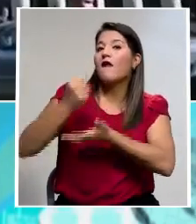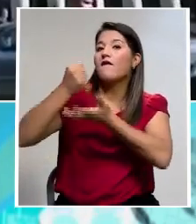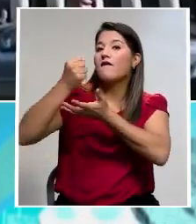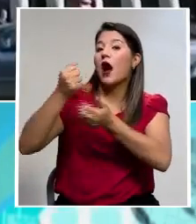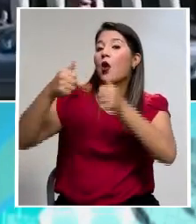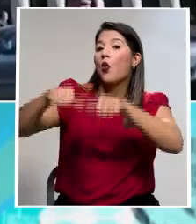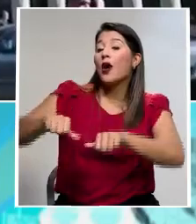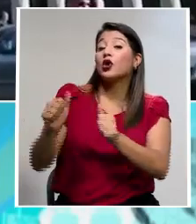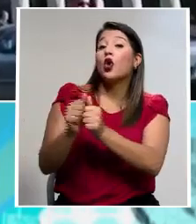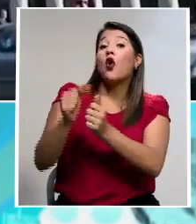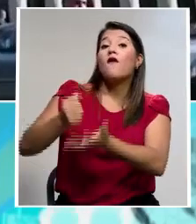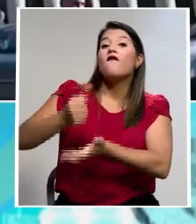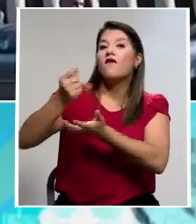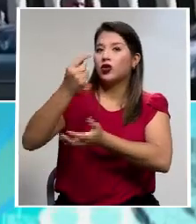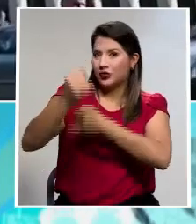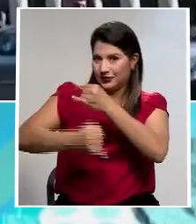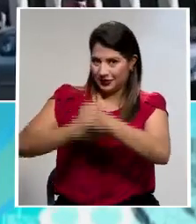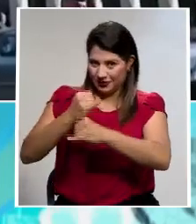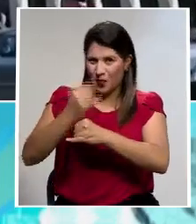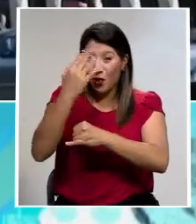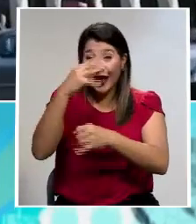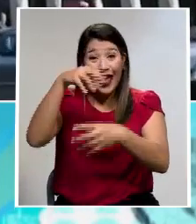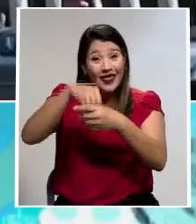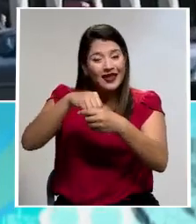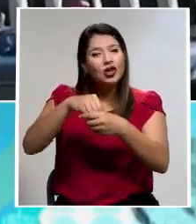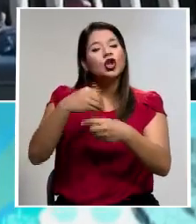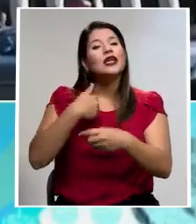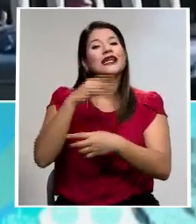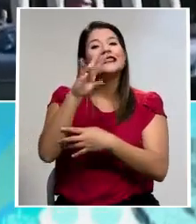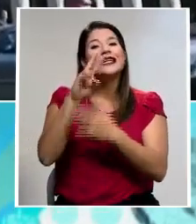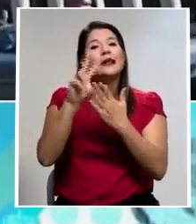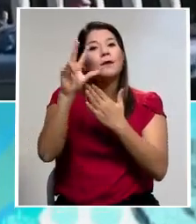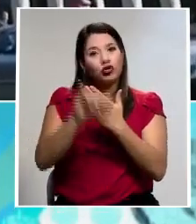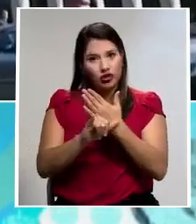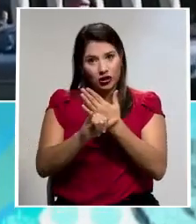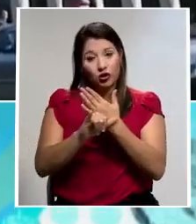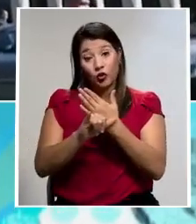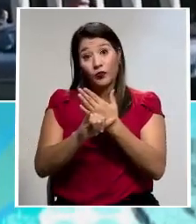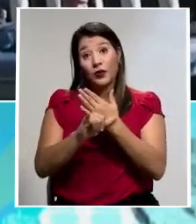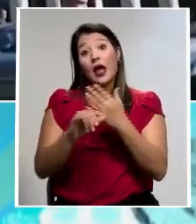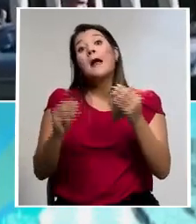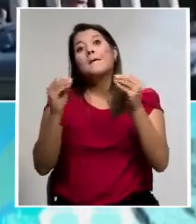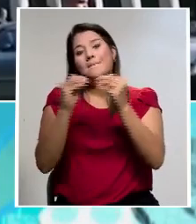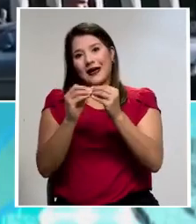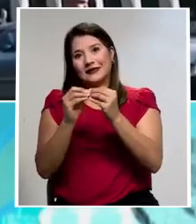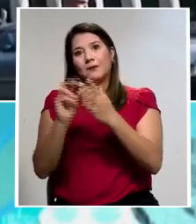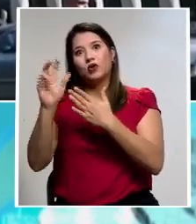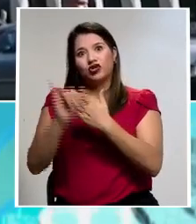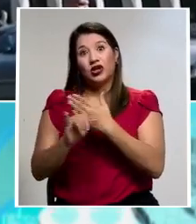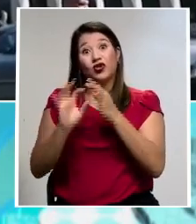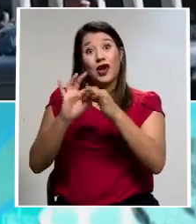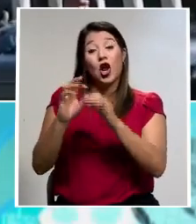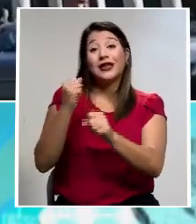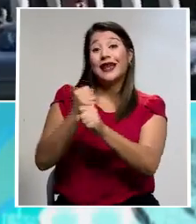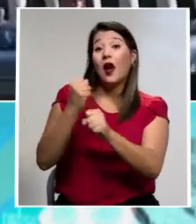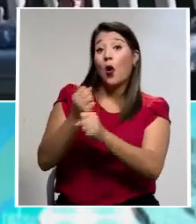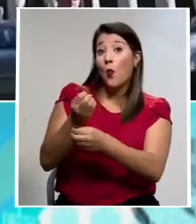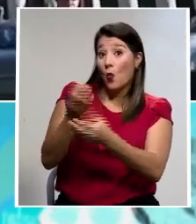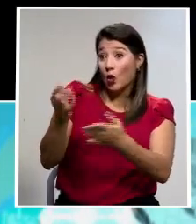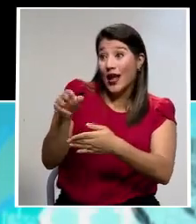Recordemos que son 7 proyectos, además de empleo público, que se encuentran en la sala constitucional, y de momento los